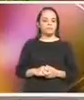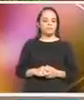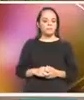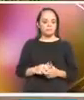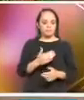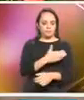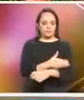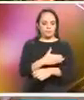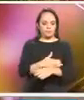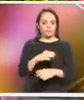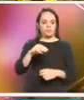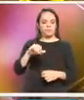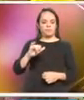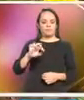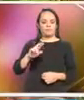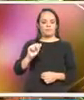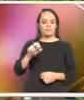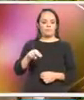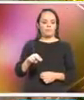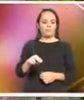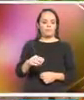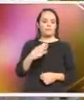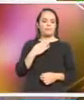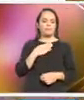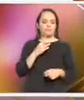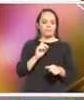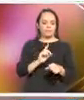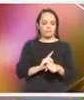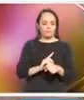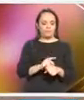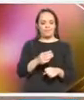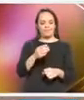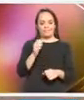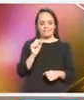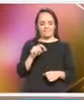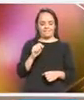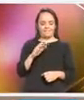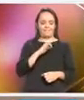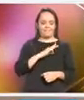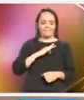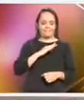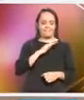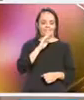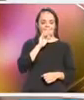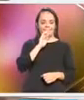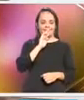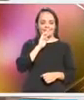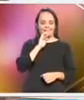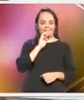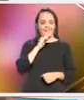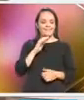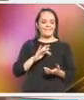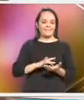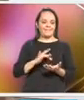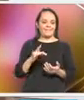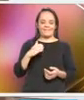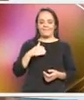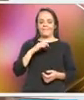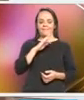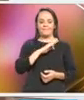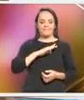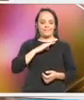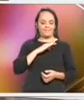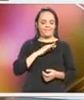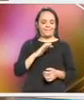Nos acompaña Miriam Cervantes, a quien yo le doy los buenos días y la felicitación del Día de las Madres. Miriam, ¿cómo Muchas estás? gracias, muy feliz por este día.